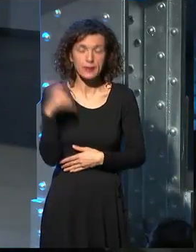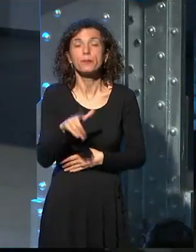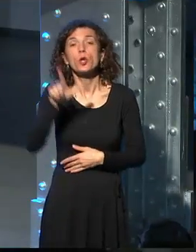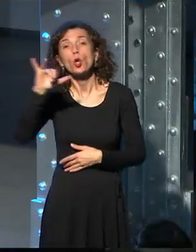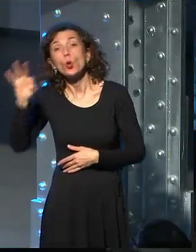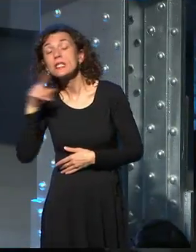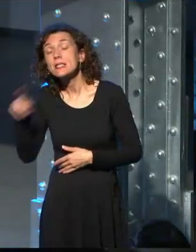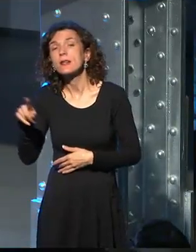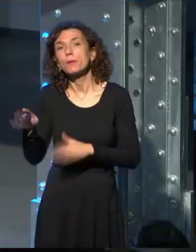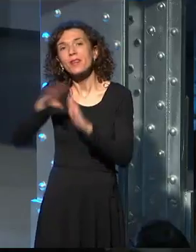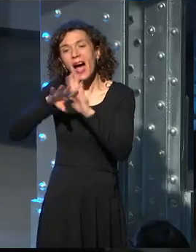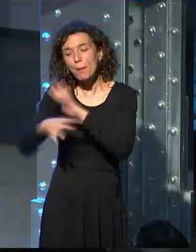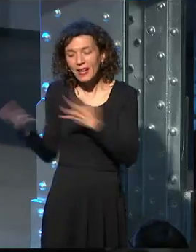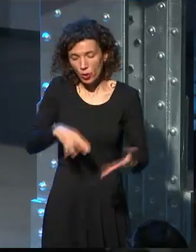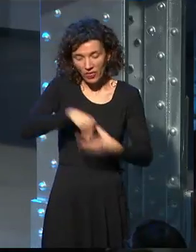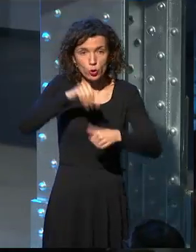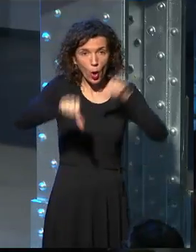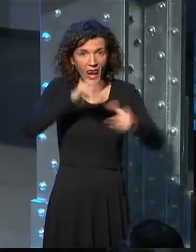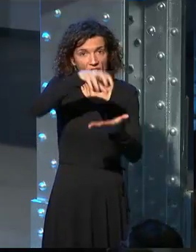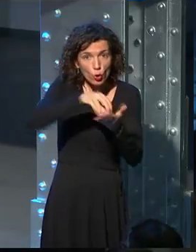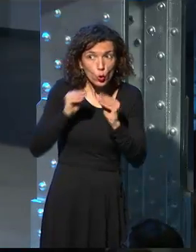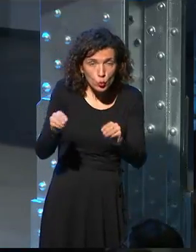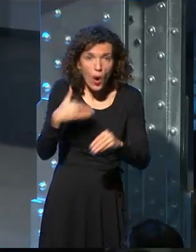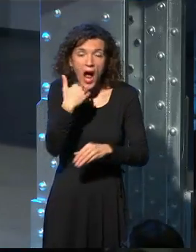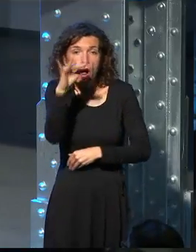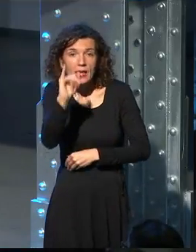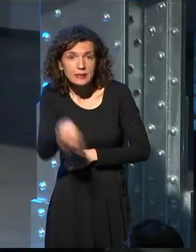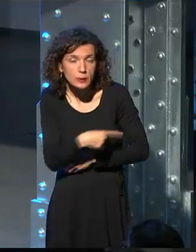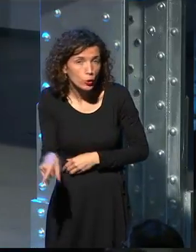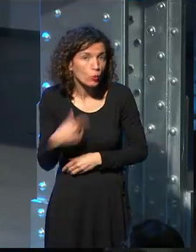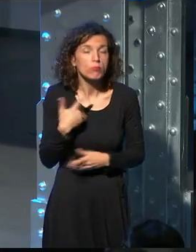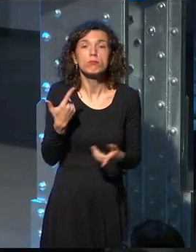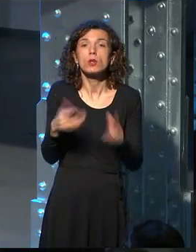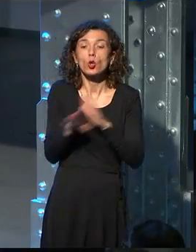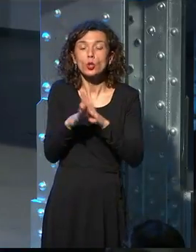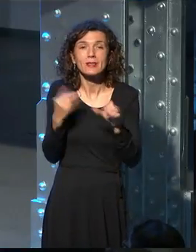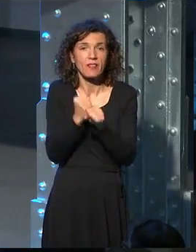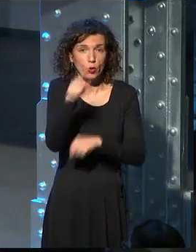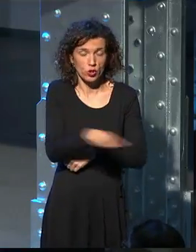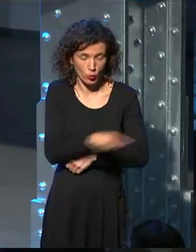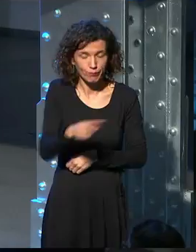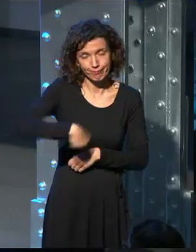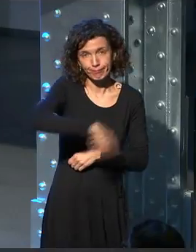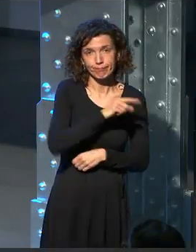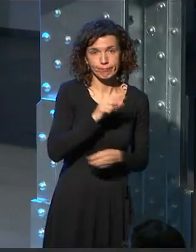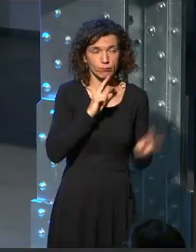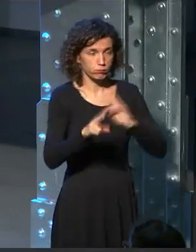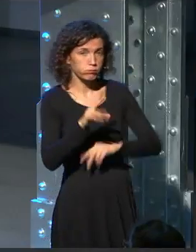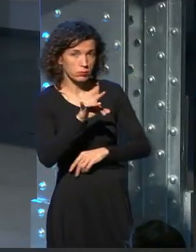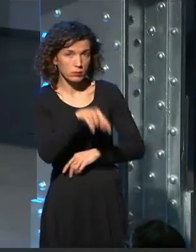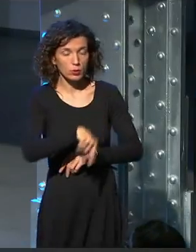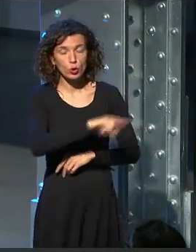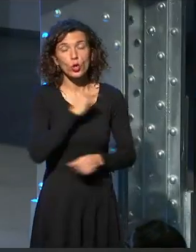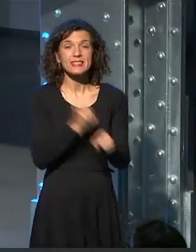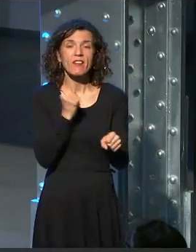Luis, aplicaciones en vuestro laboratorio, vías en las que estáis trabajando. Sí, nosotros una de las cosas en las que estamos